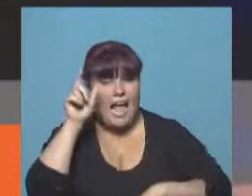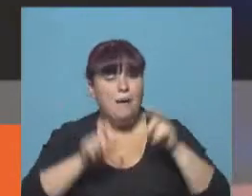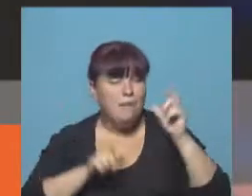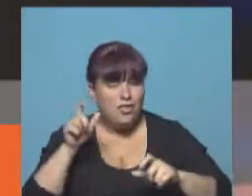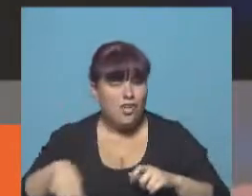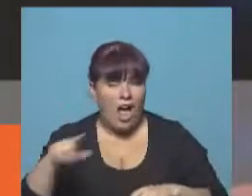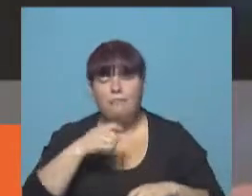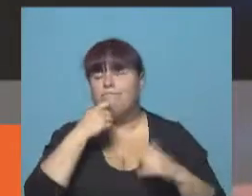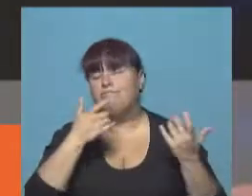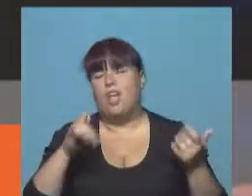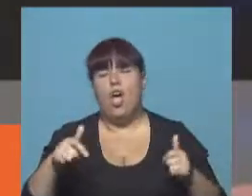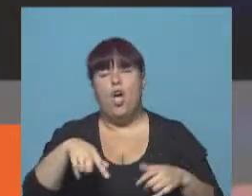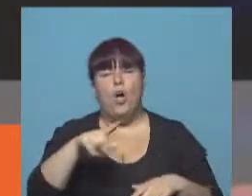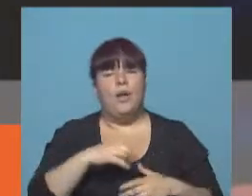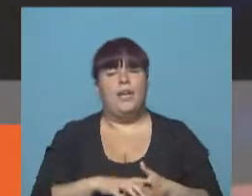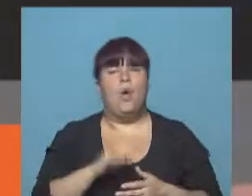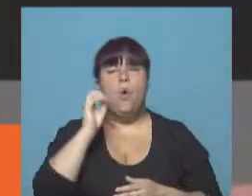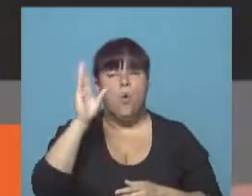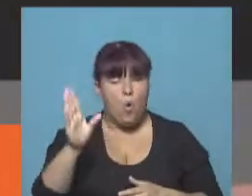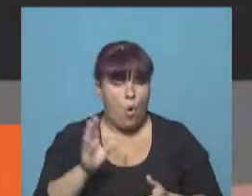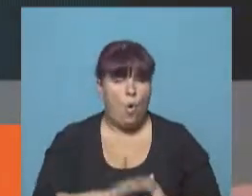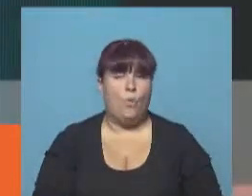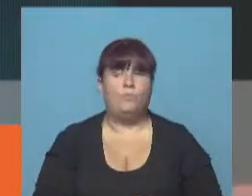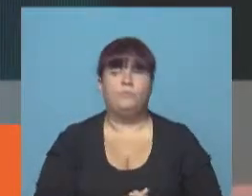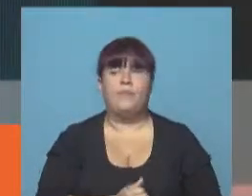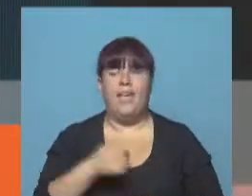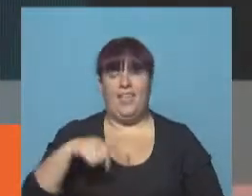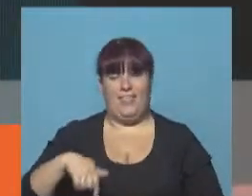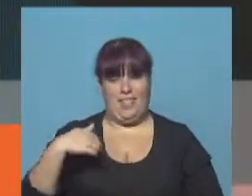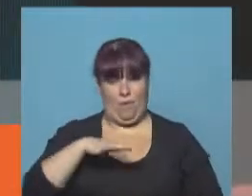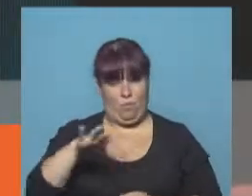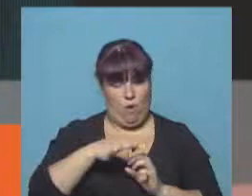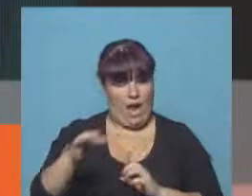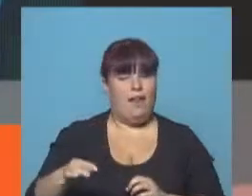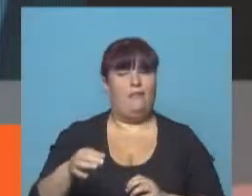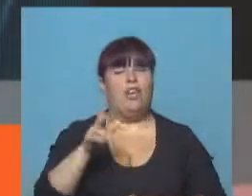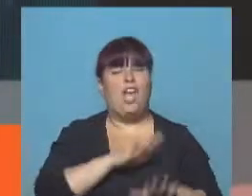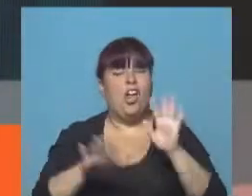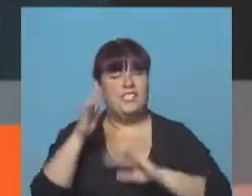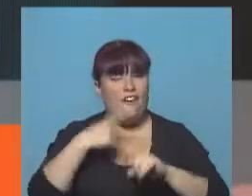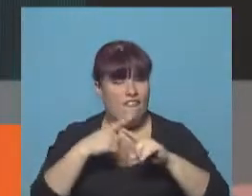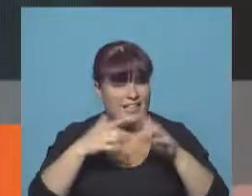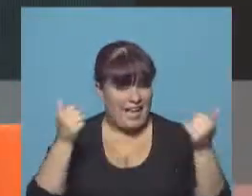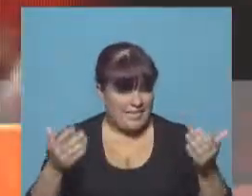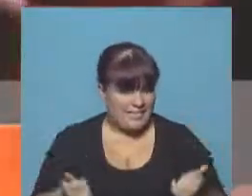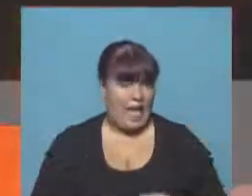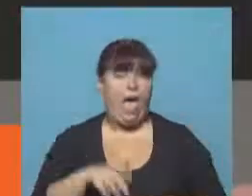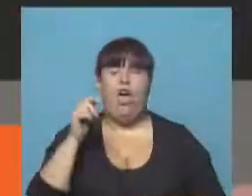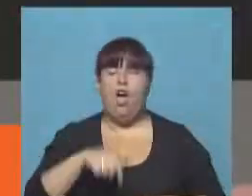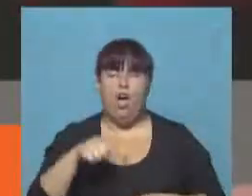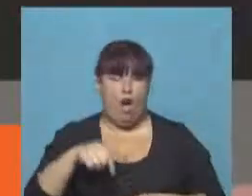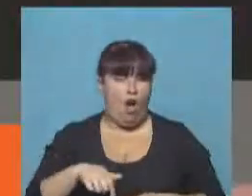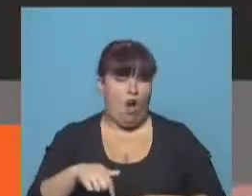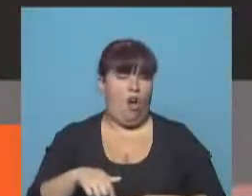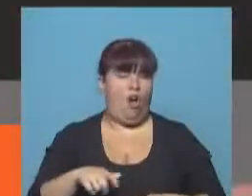chicos, por ejemplo, los clubes de nuestros pueblos son los que donde se organiza la fiesta de egresados. Hoy